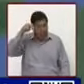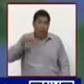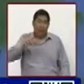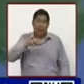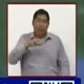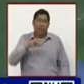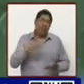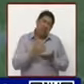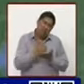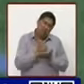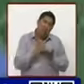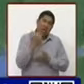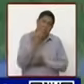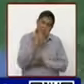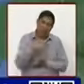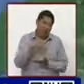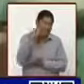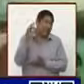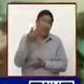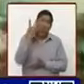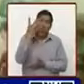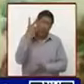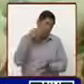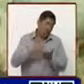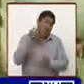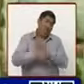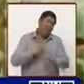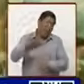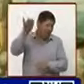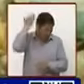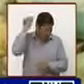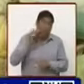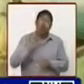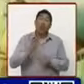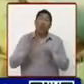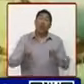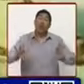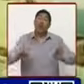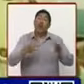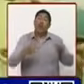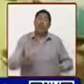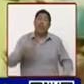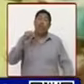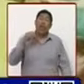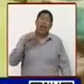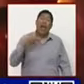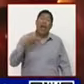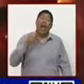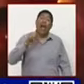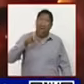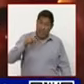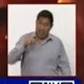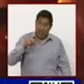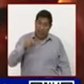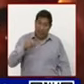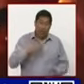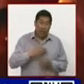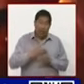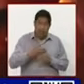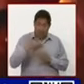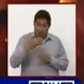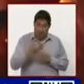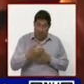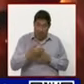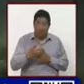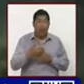parte de Francia hace más de 2000 años. Su festividad llamado Samhain marcaba el final del verano y el comienzo del